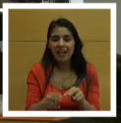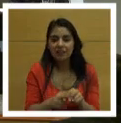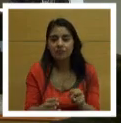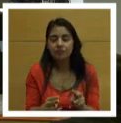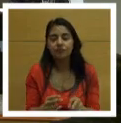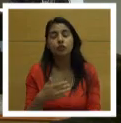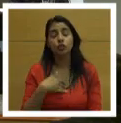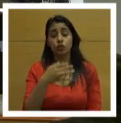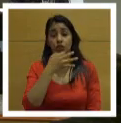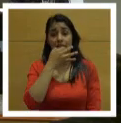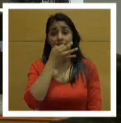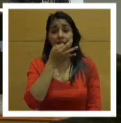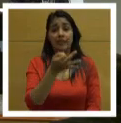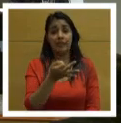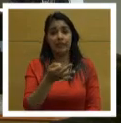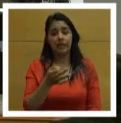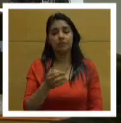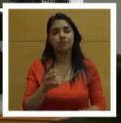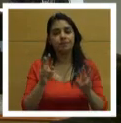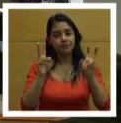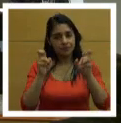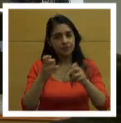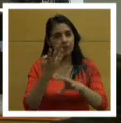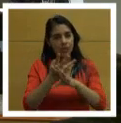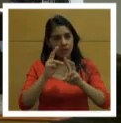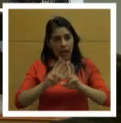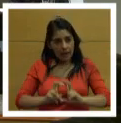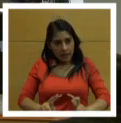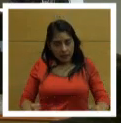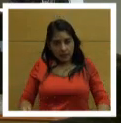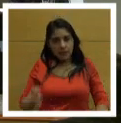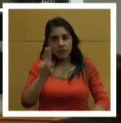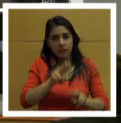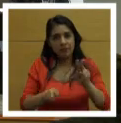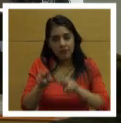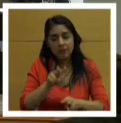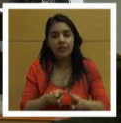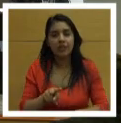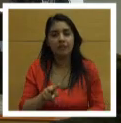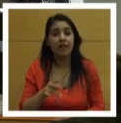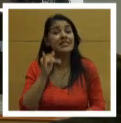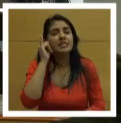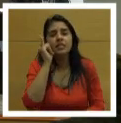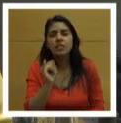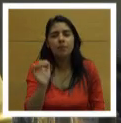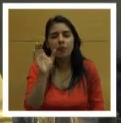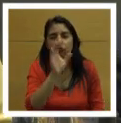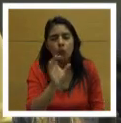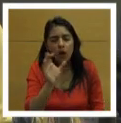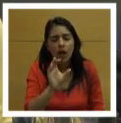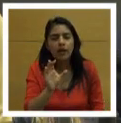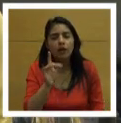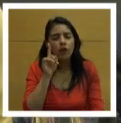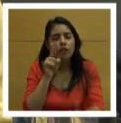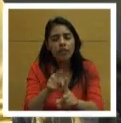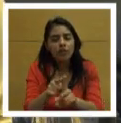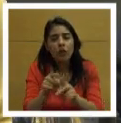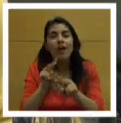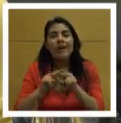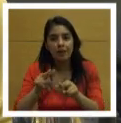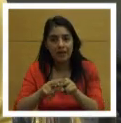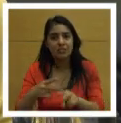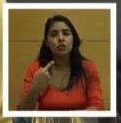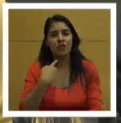evidencié, ¿no es cierto?, que los aspectos que tiene que tener este análisis de perspectiva de género, siempre buscar la reparación, una reparación digna de esta víctima que